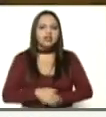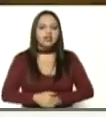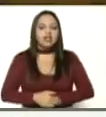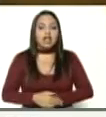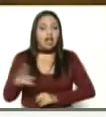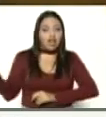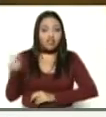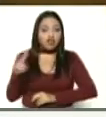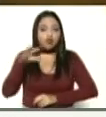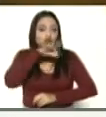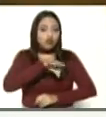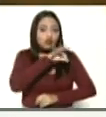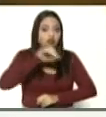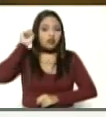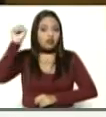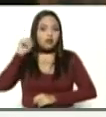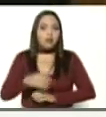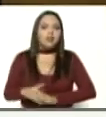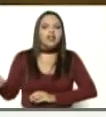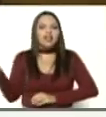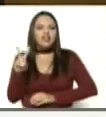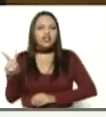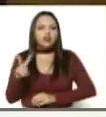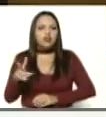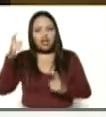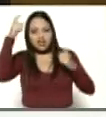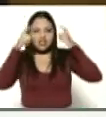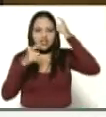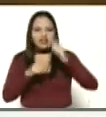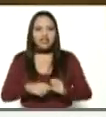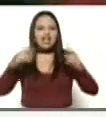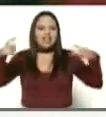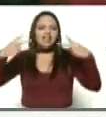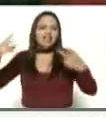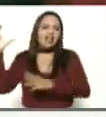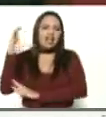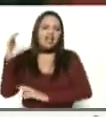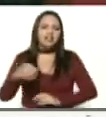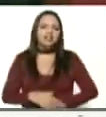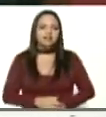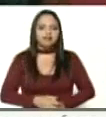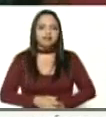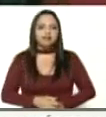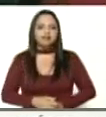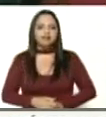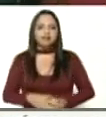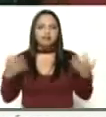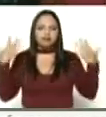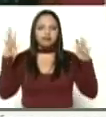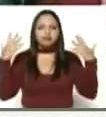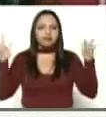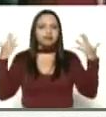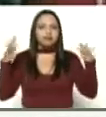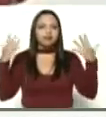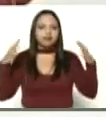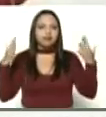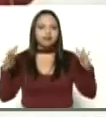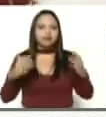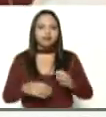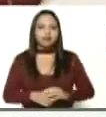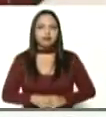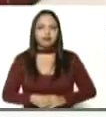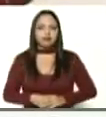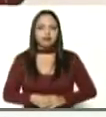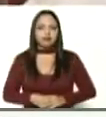la Venezuela socialista, en la Venezuela de Hugo Chávez. ¡Que viva Caracas! del jefe de